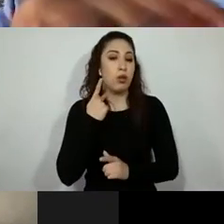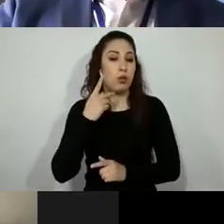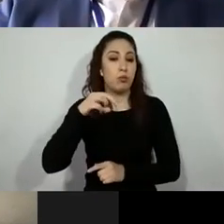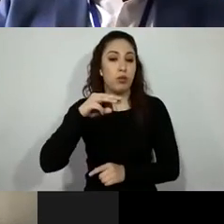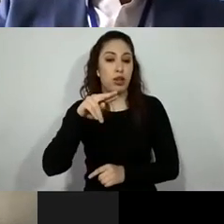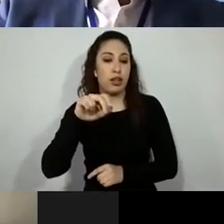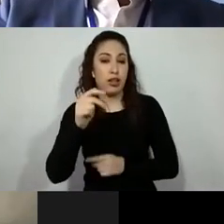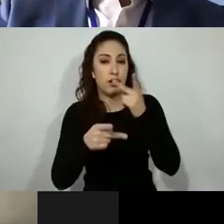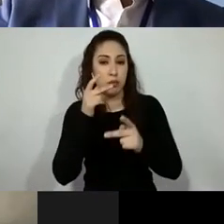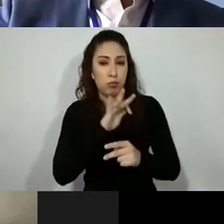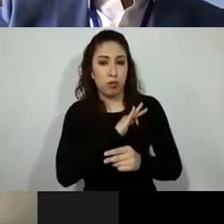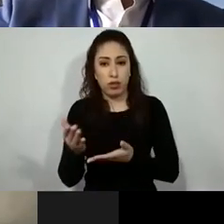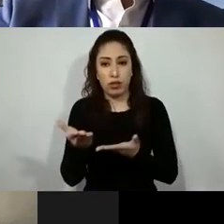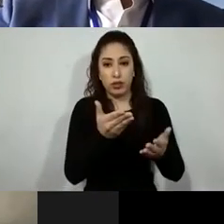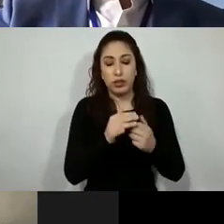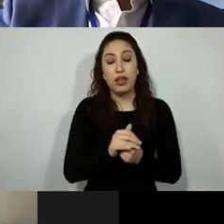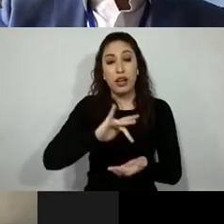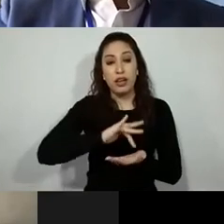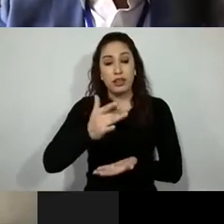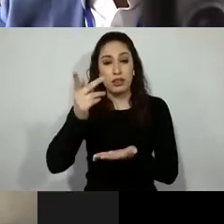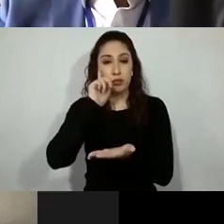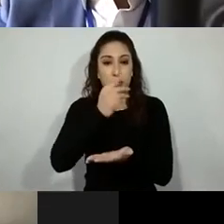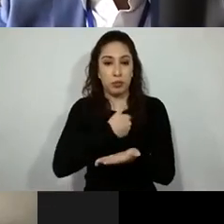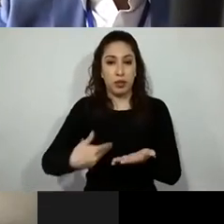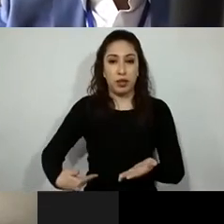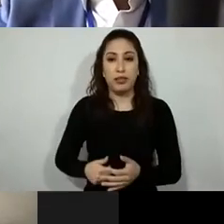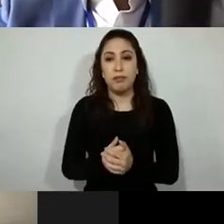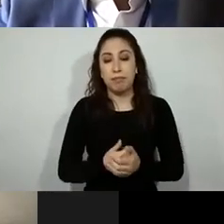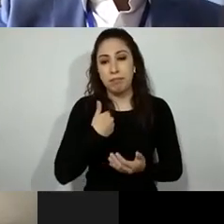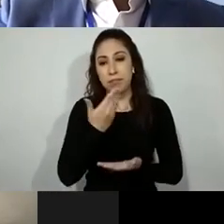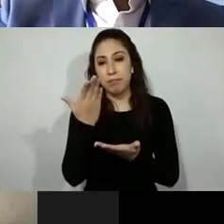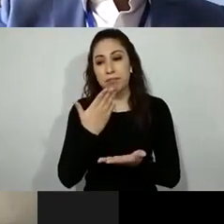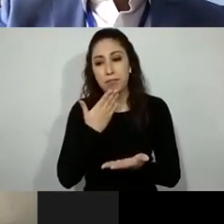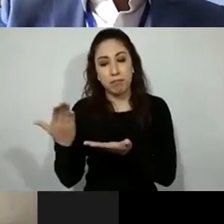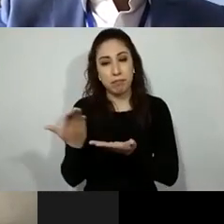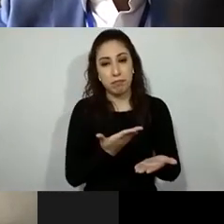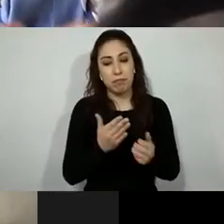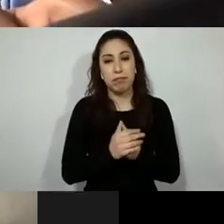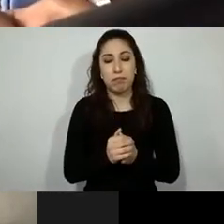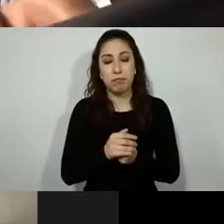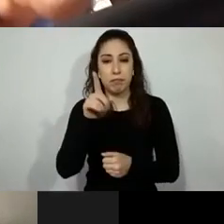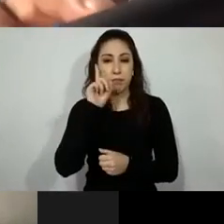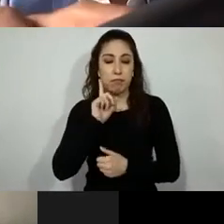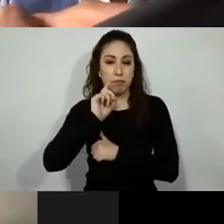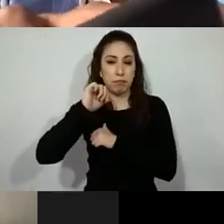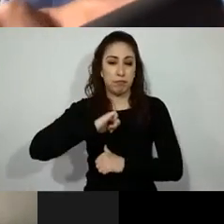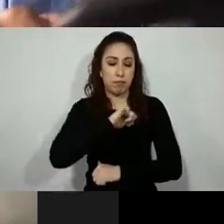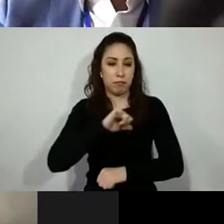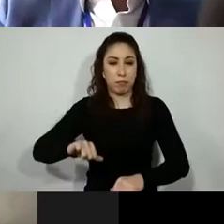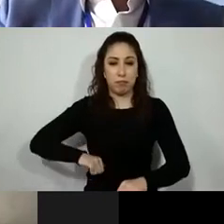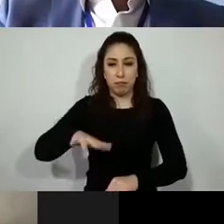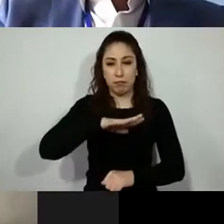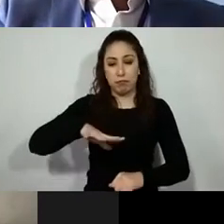gracias, diputada presidenta. Y bueno, darle la bienvenida a nuestra alcaldesa